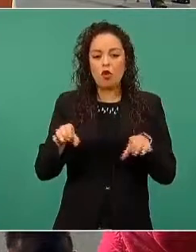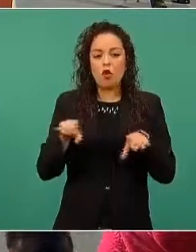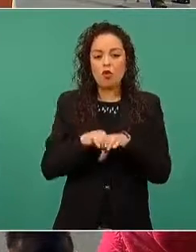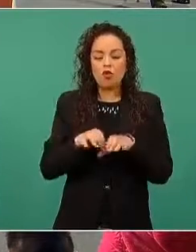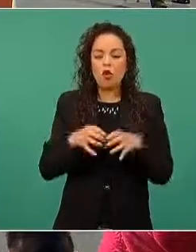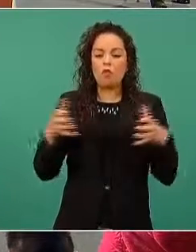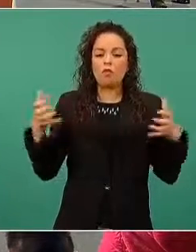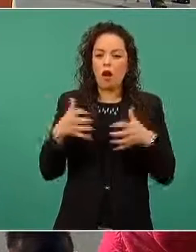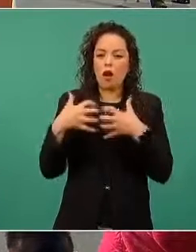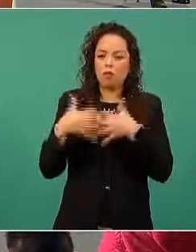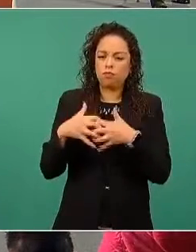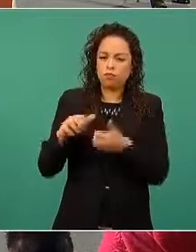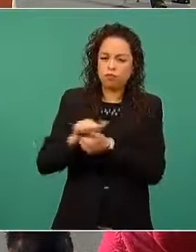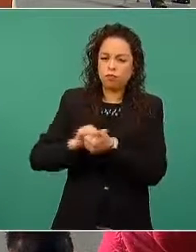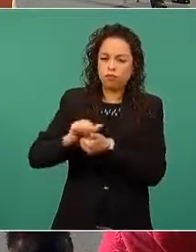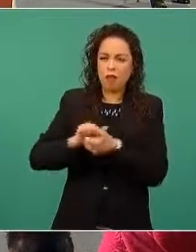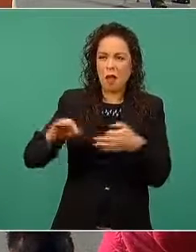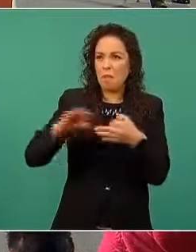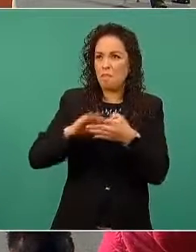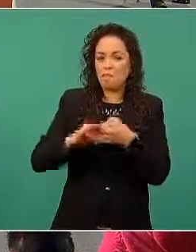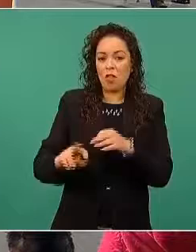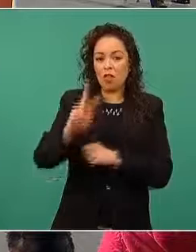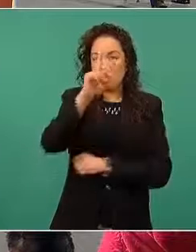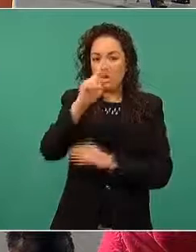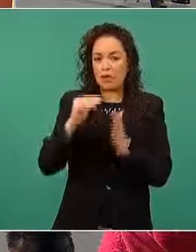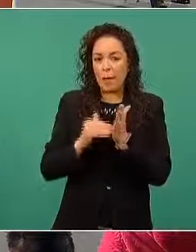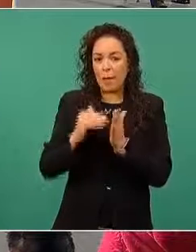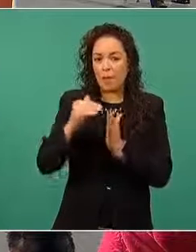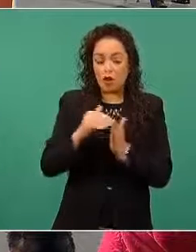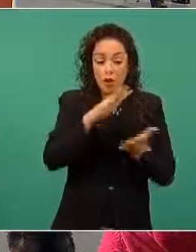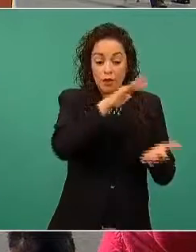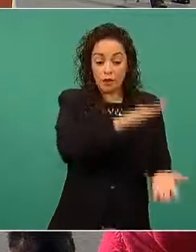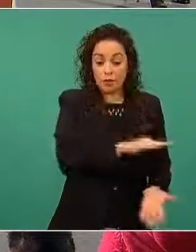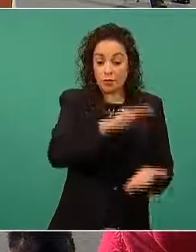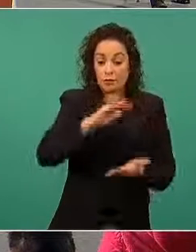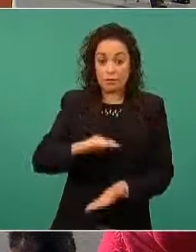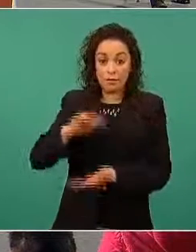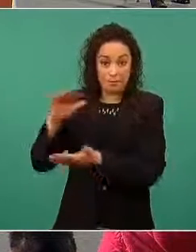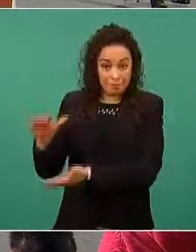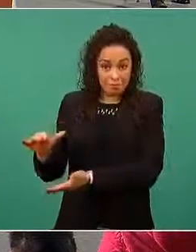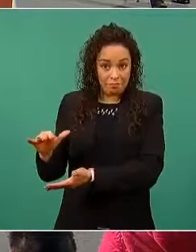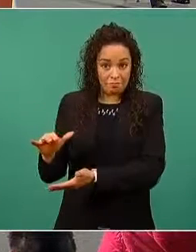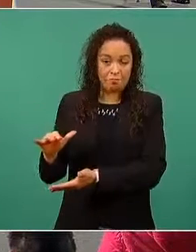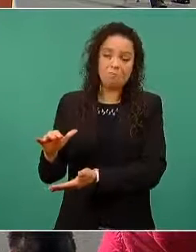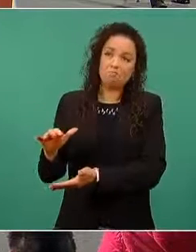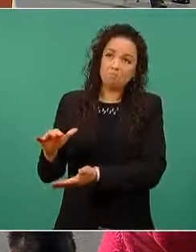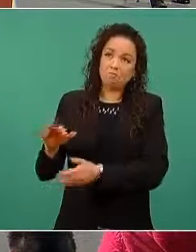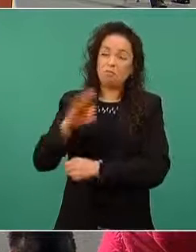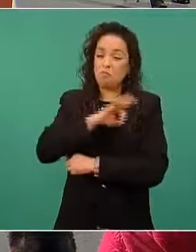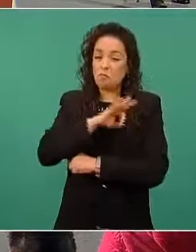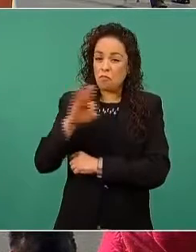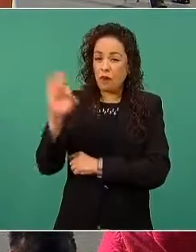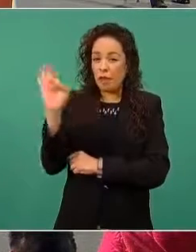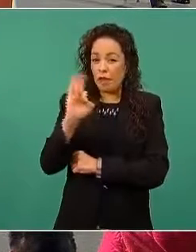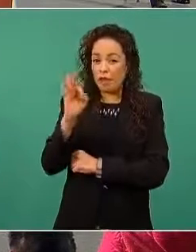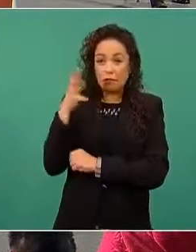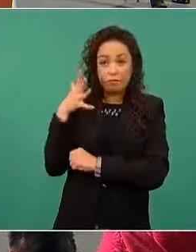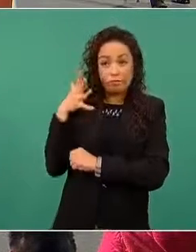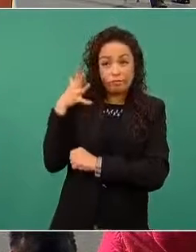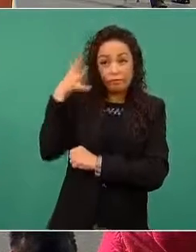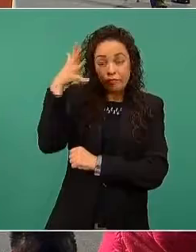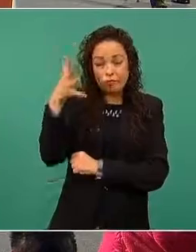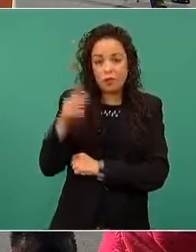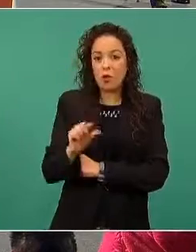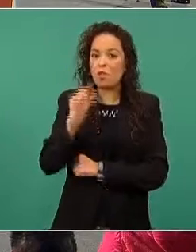un promedio de 2 millones de barriles. De hecho, podríamos en un futuro aumentar un